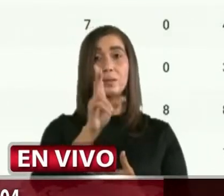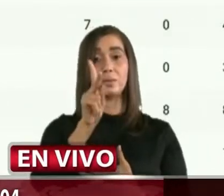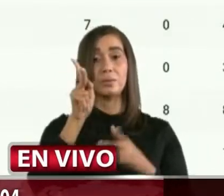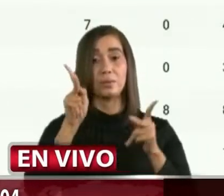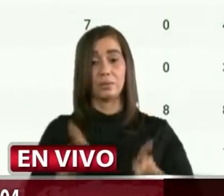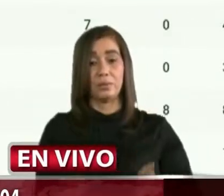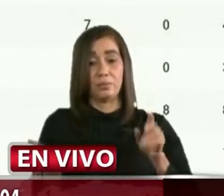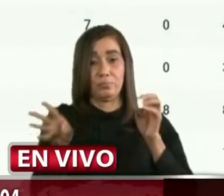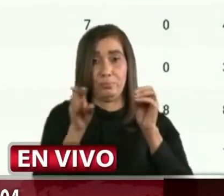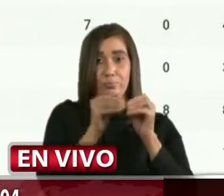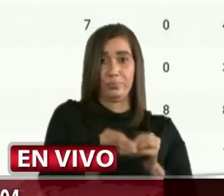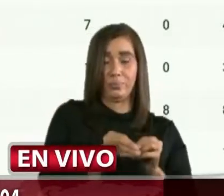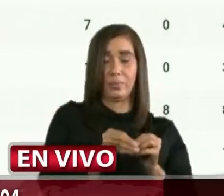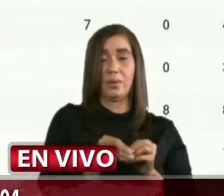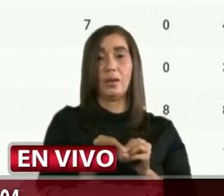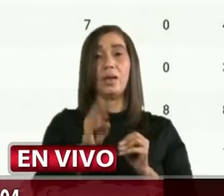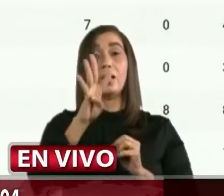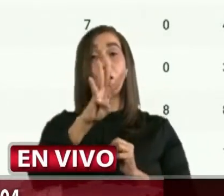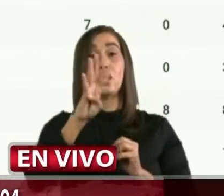762 acumulados,